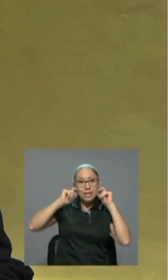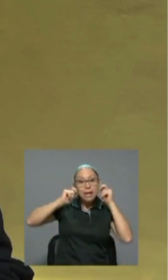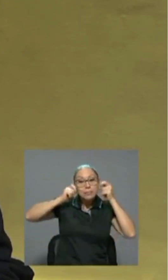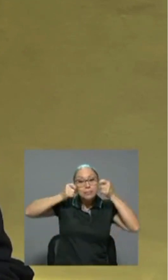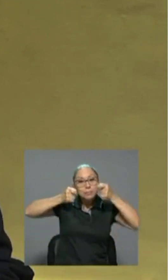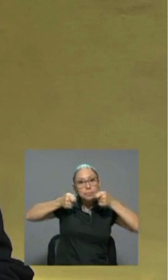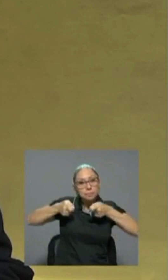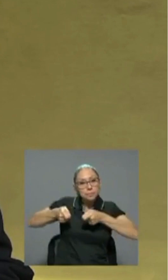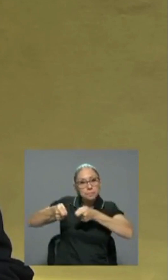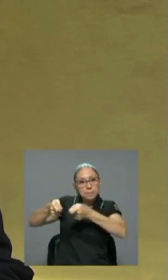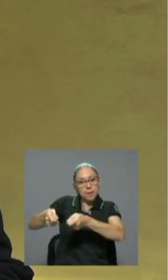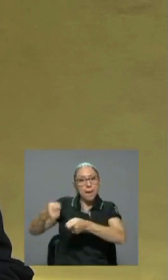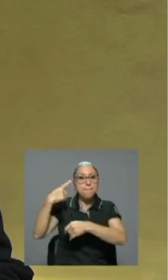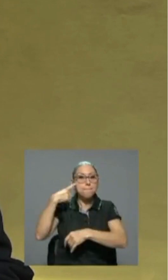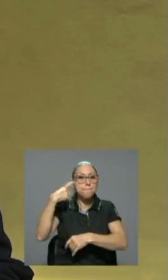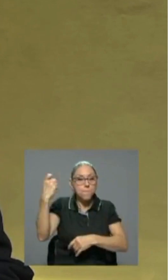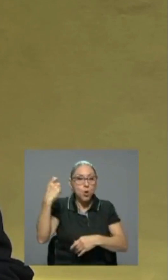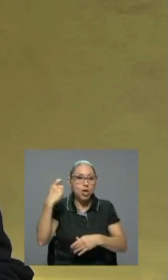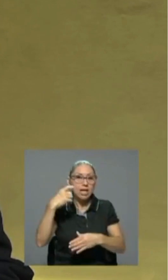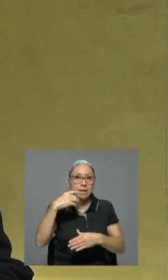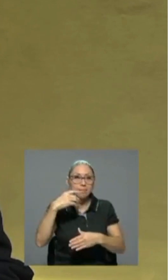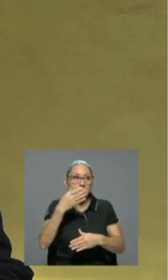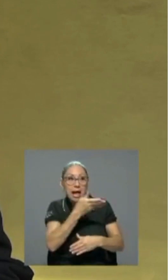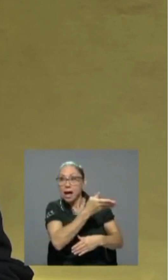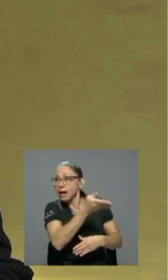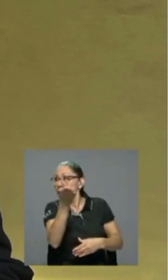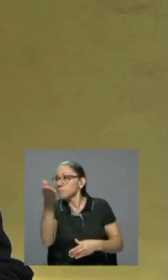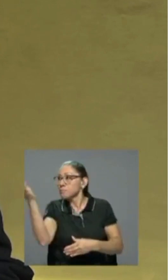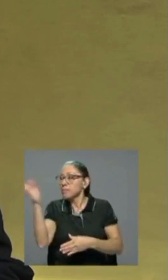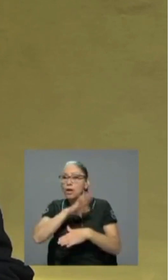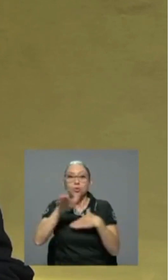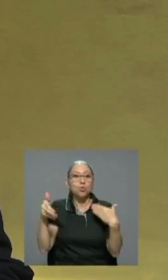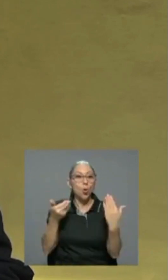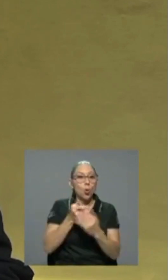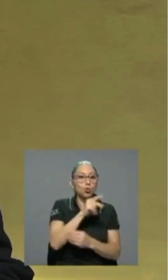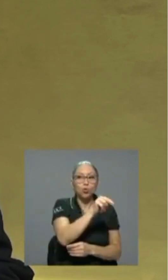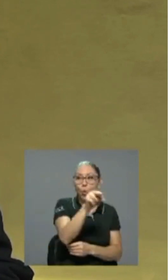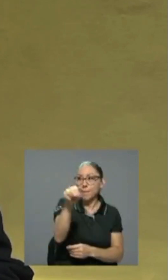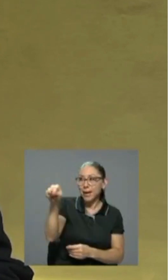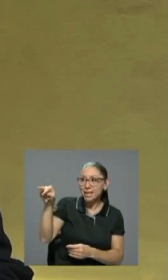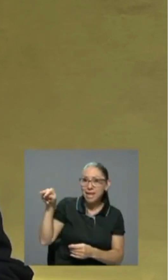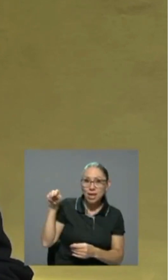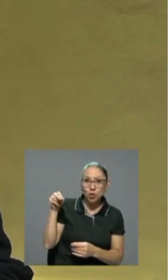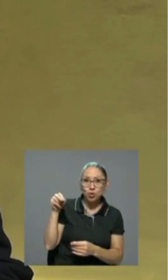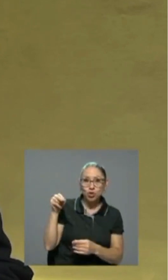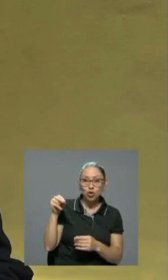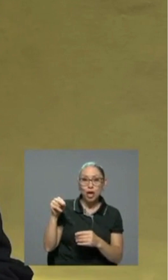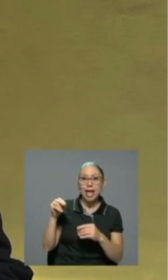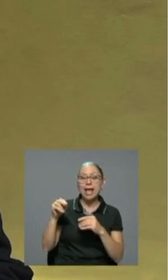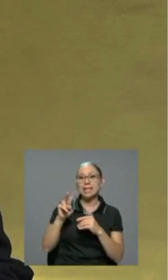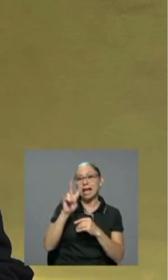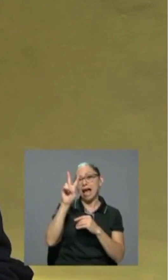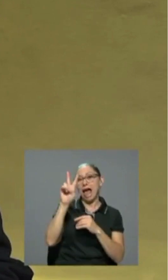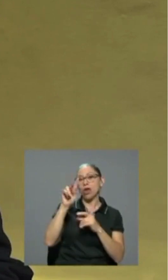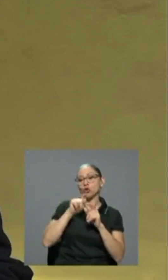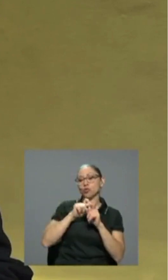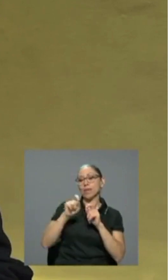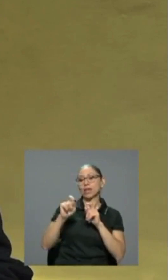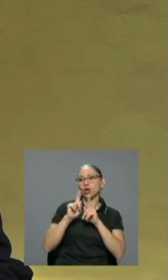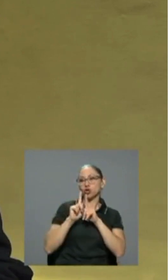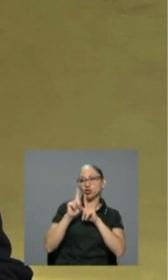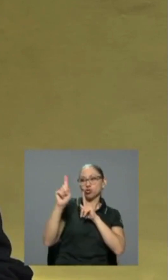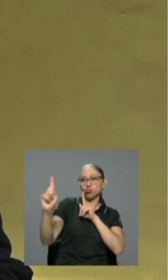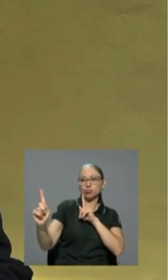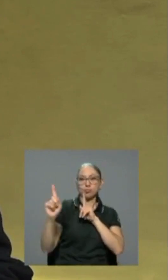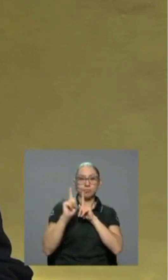ahora, porque todos los compañeros del canal están a 2 metros o más de distancia. Pero me